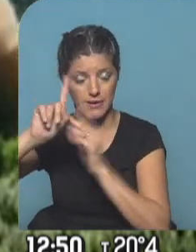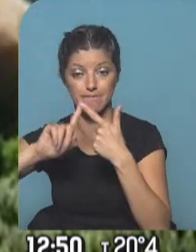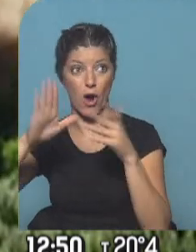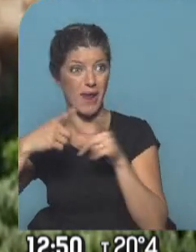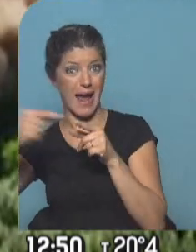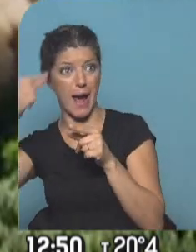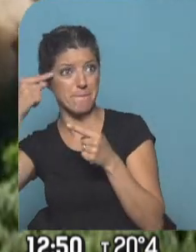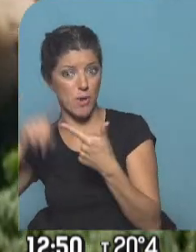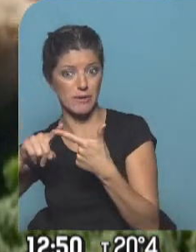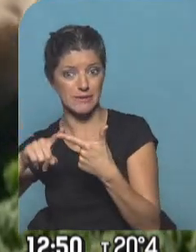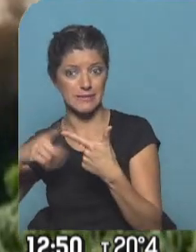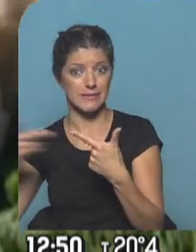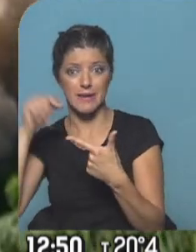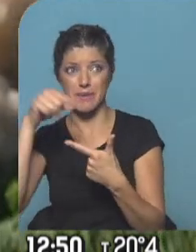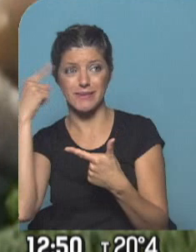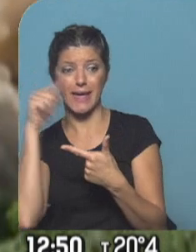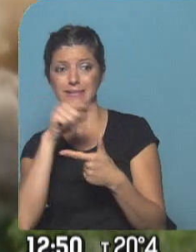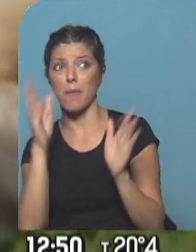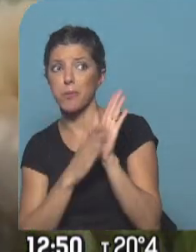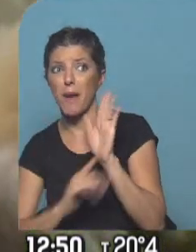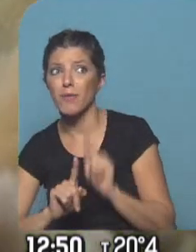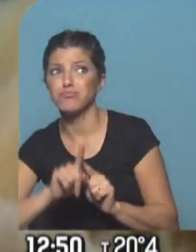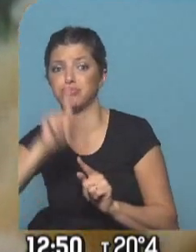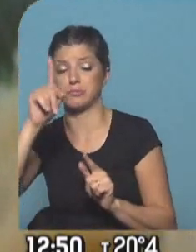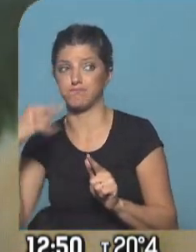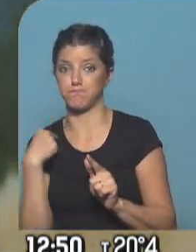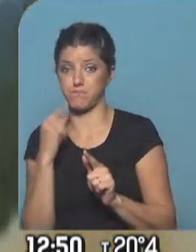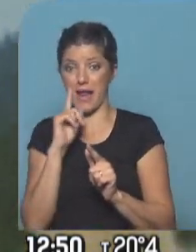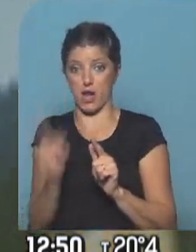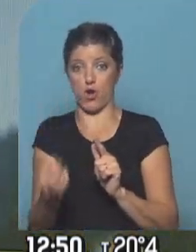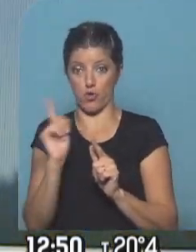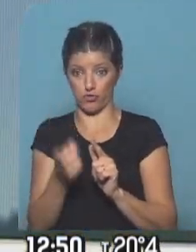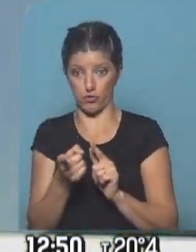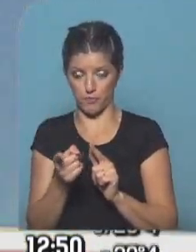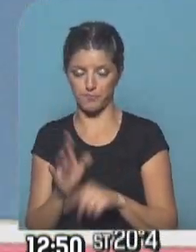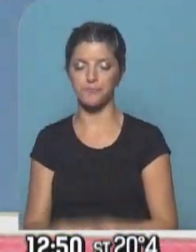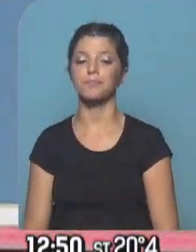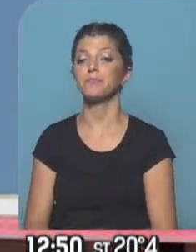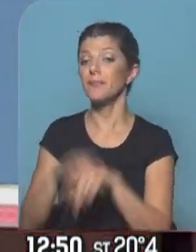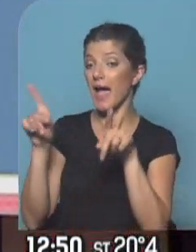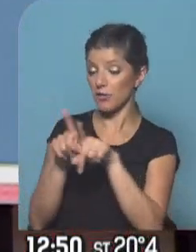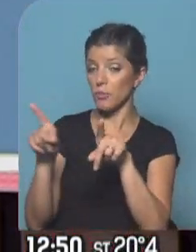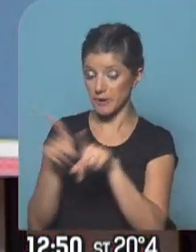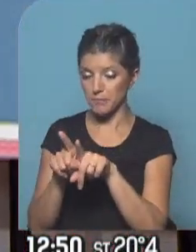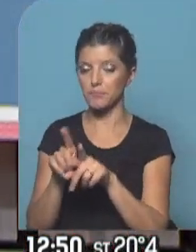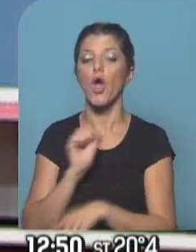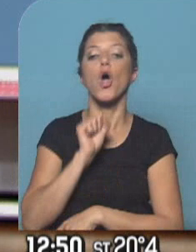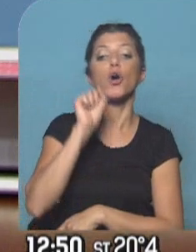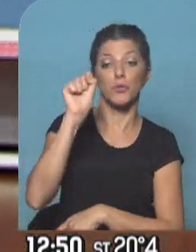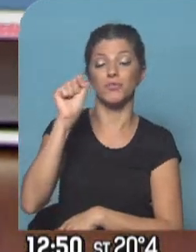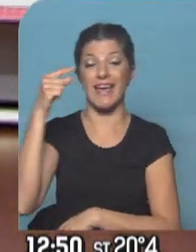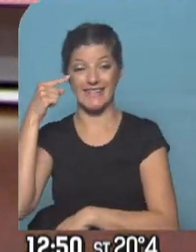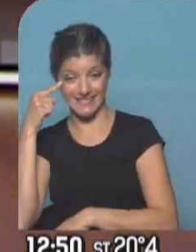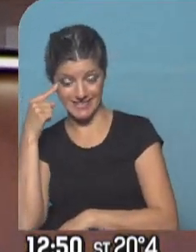por estas pruebas misilísticas. Esa resolución fue descafeinada por Rusia y por China. Sí. Ahí viene también